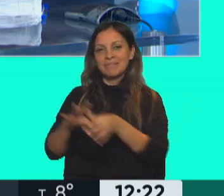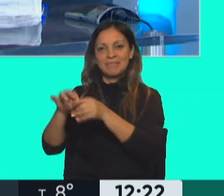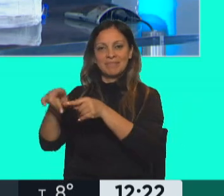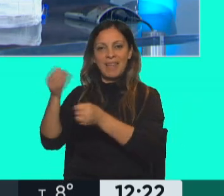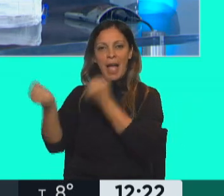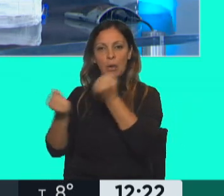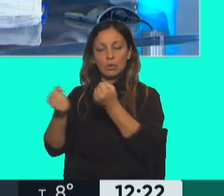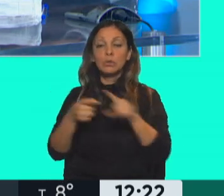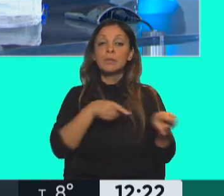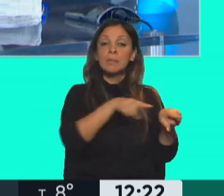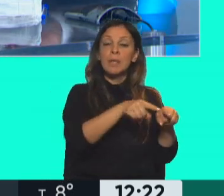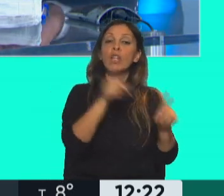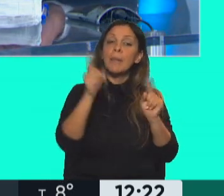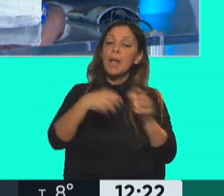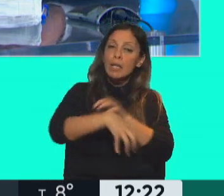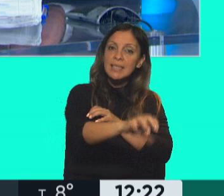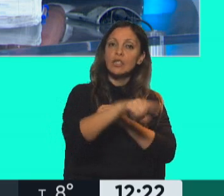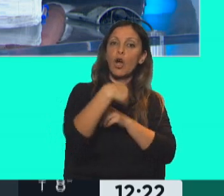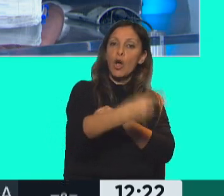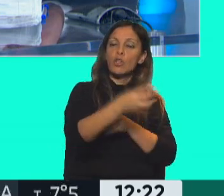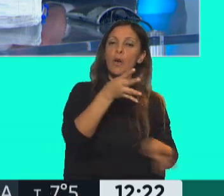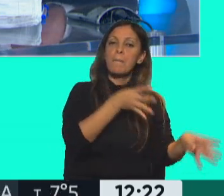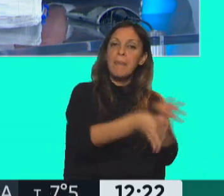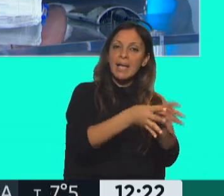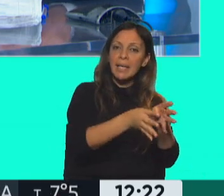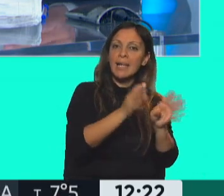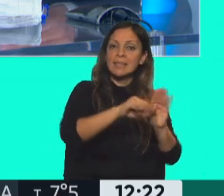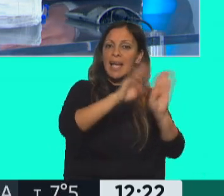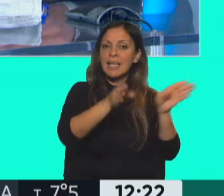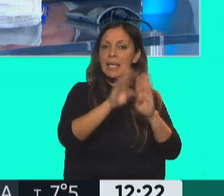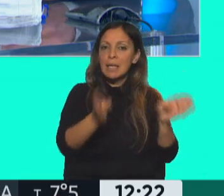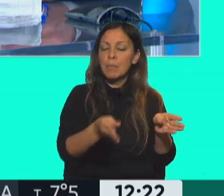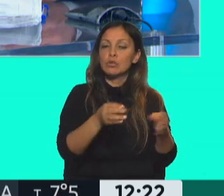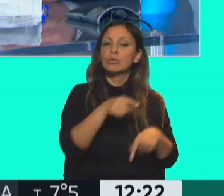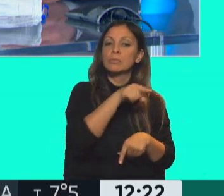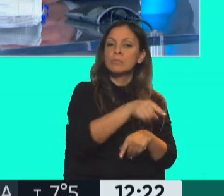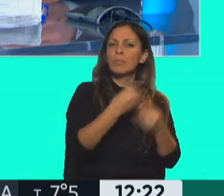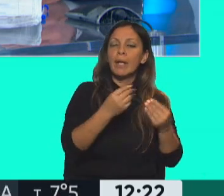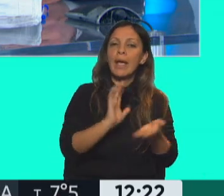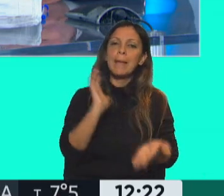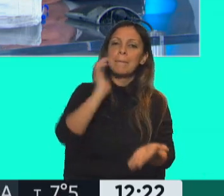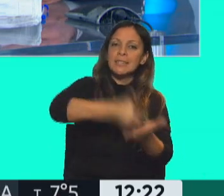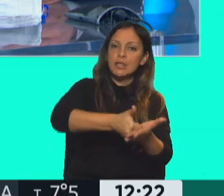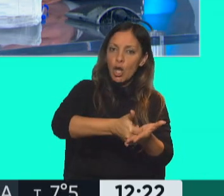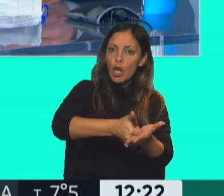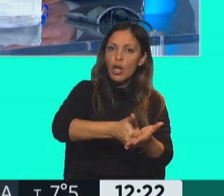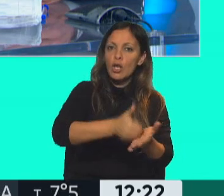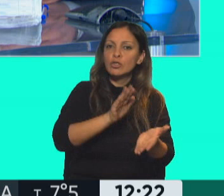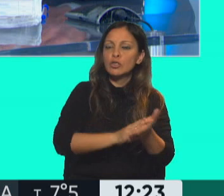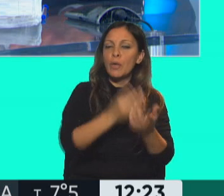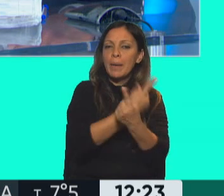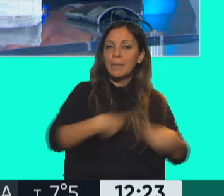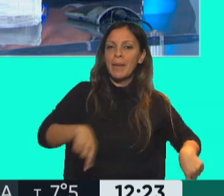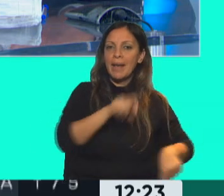y lo que es maquinaria y equipo. Y este es un dato que para mí siempre es interesante porque tiene que ver con las inversiones en bienes de capital de